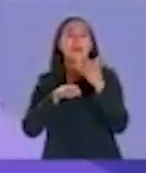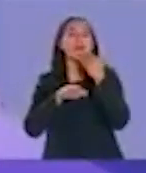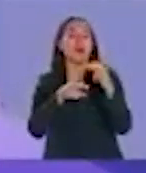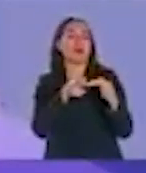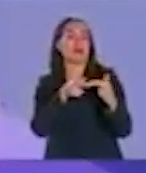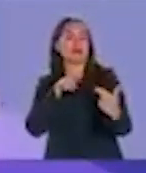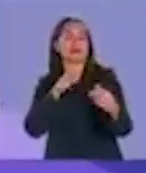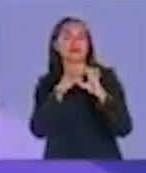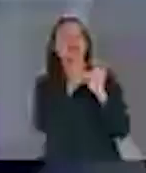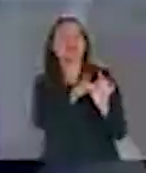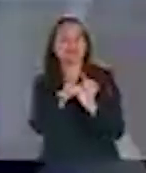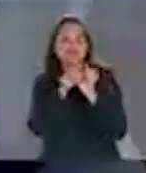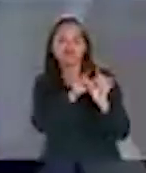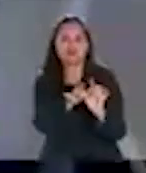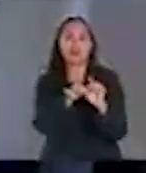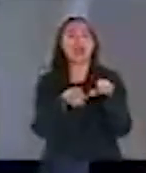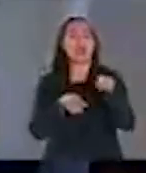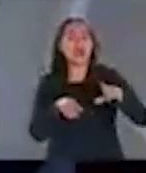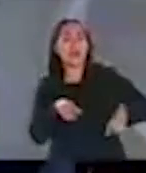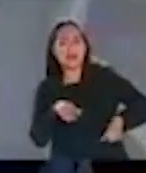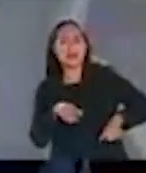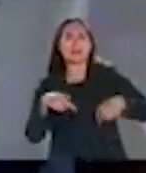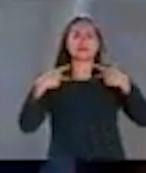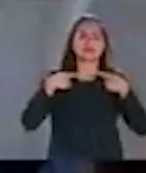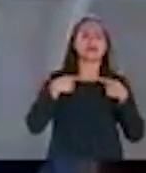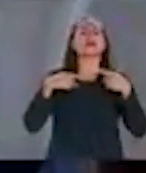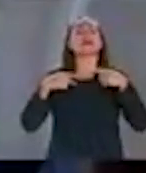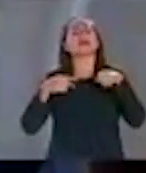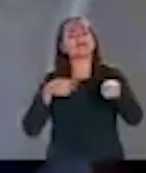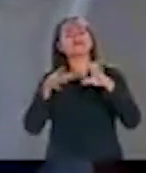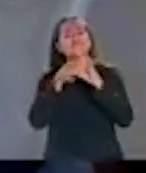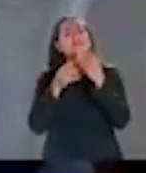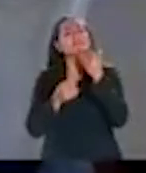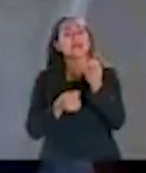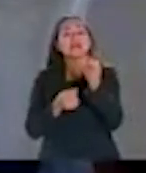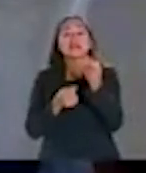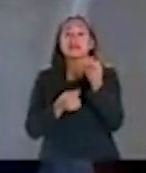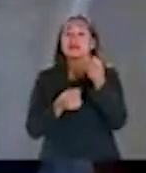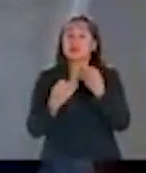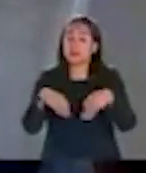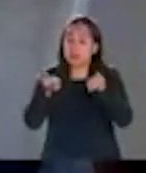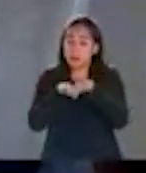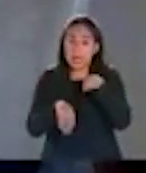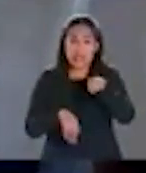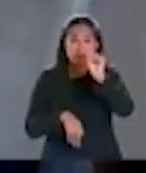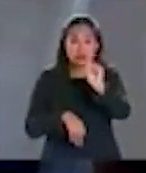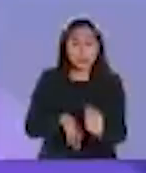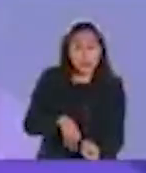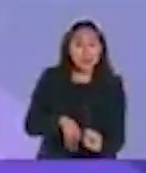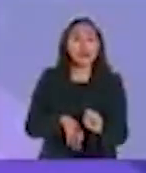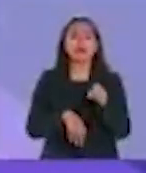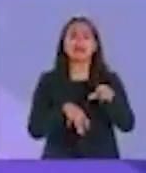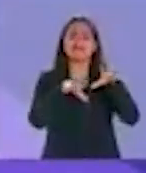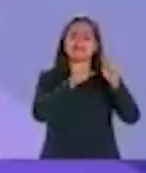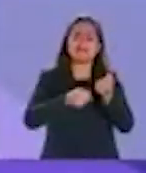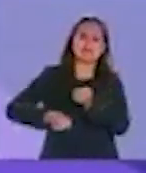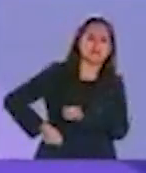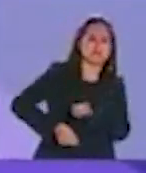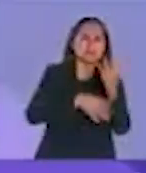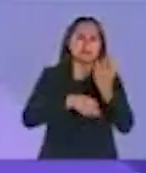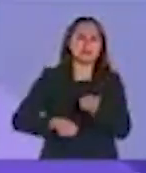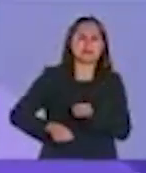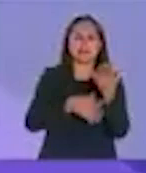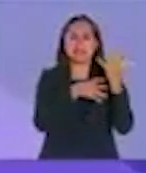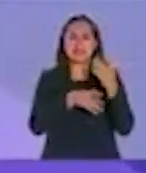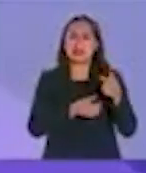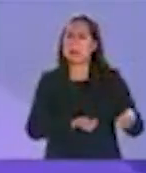con los gobiernos sino también con las personas el sureste del país expulsa a un gran número de personas al norte a